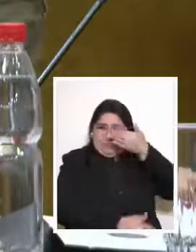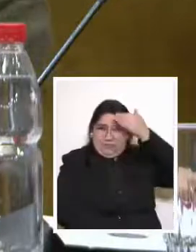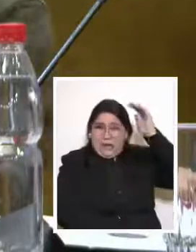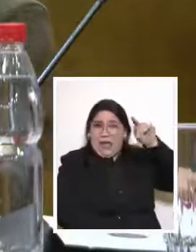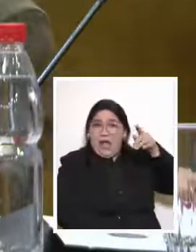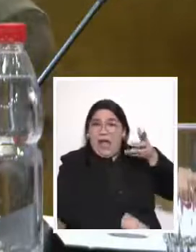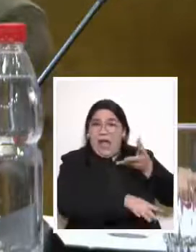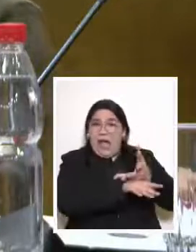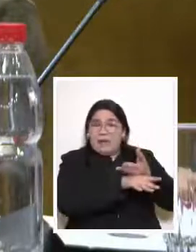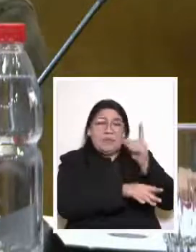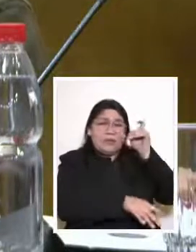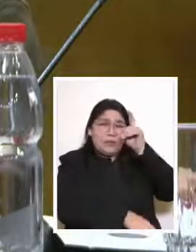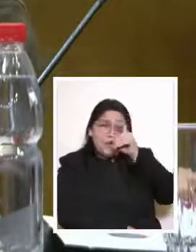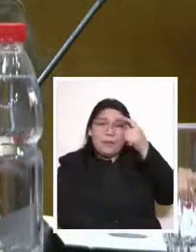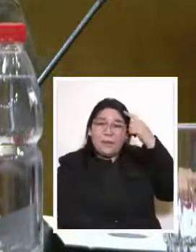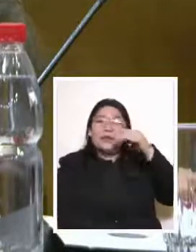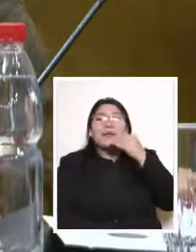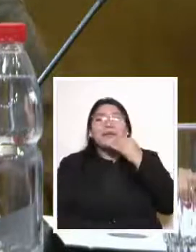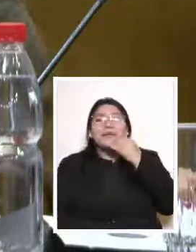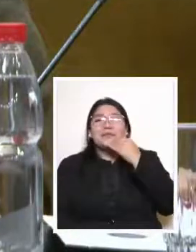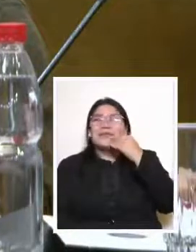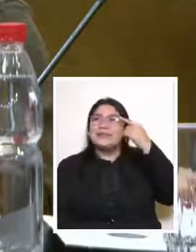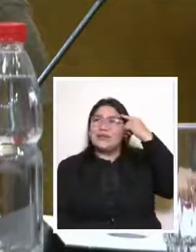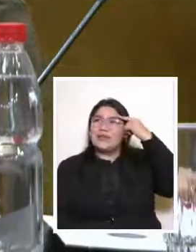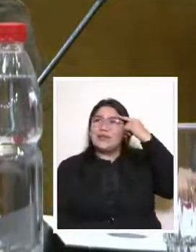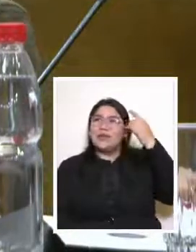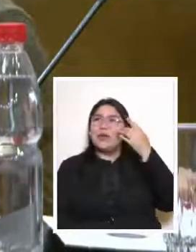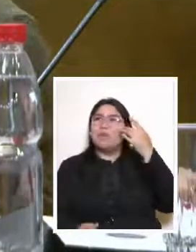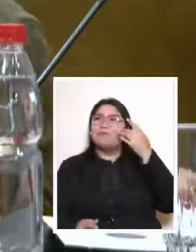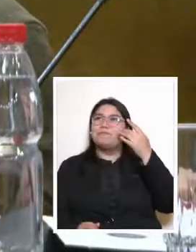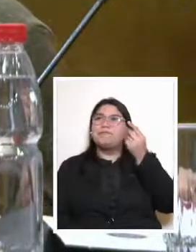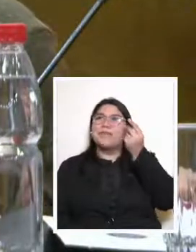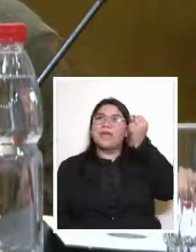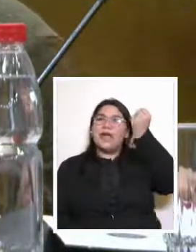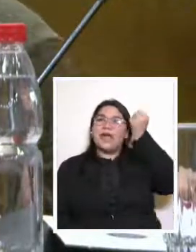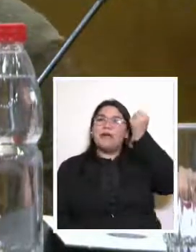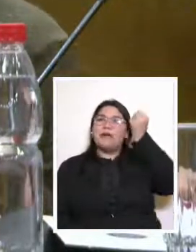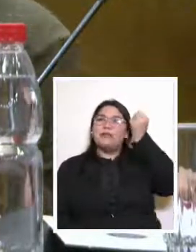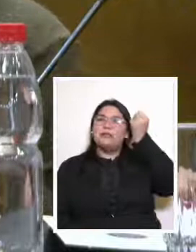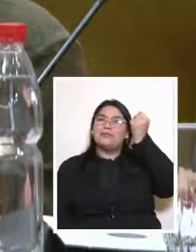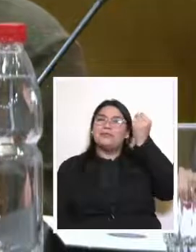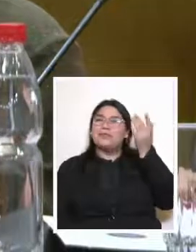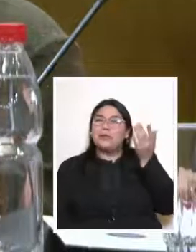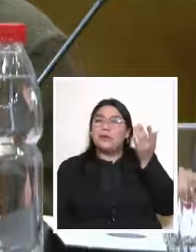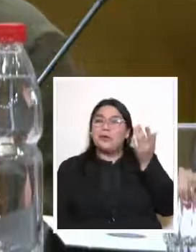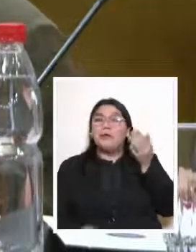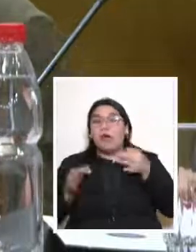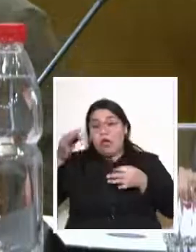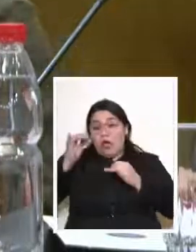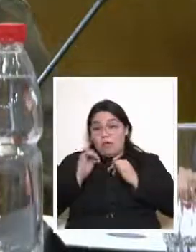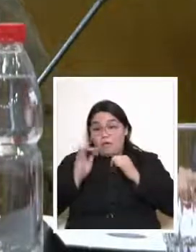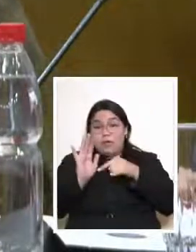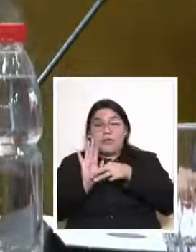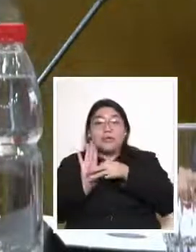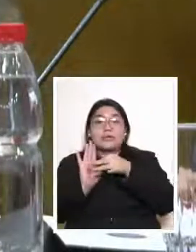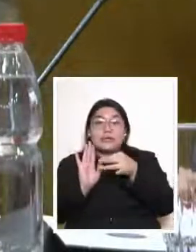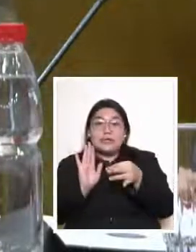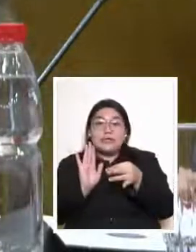la simplificación de estas ideas de que un algoritmo o incluso en el informe se hacen ejemplos de